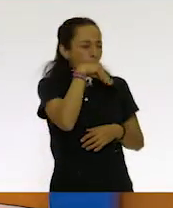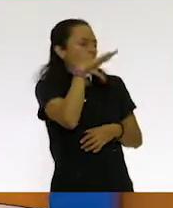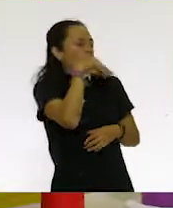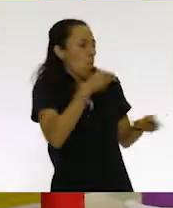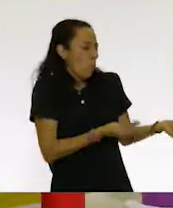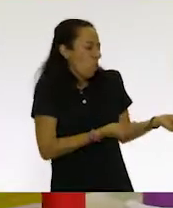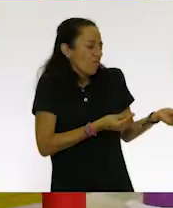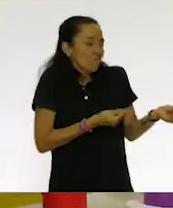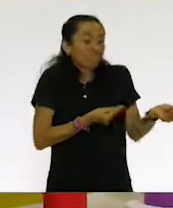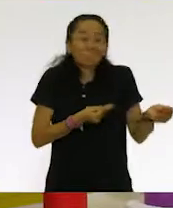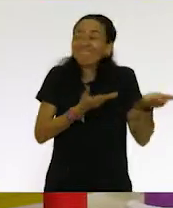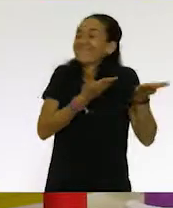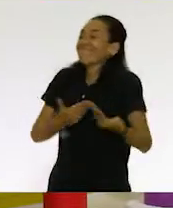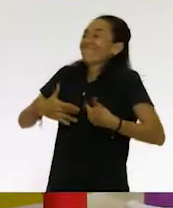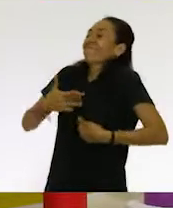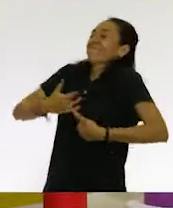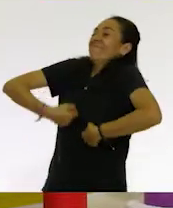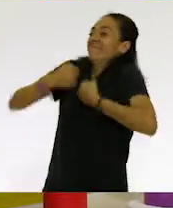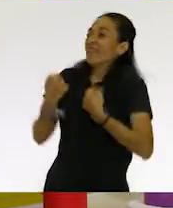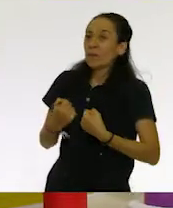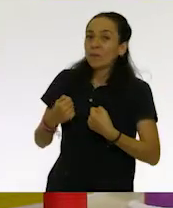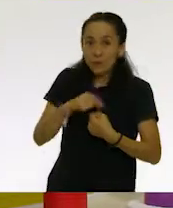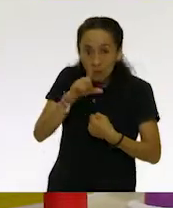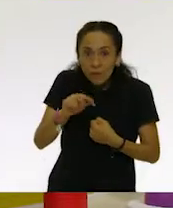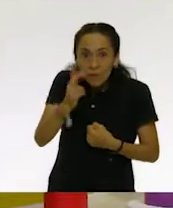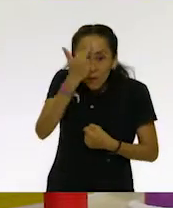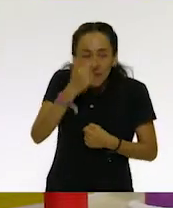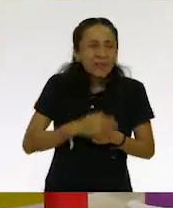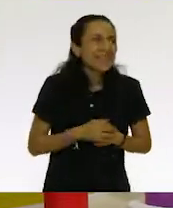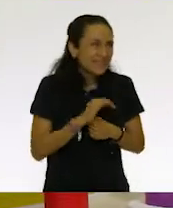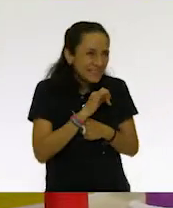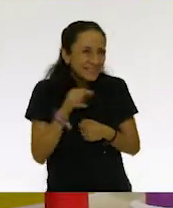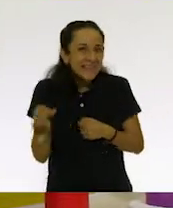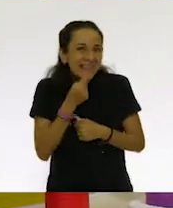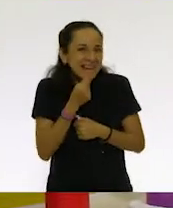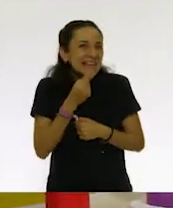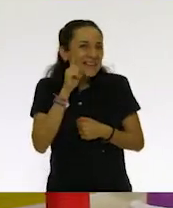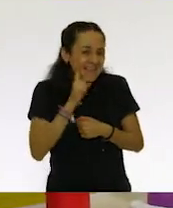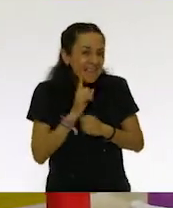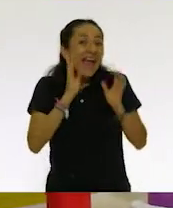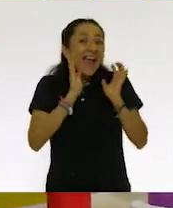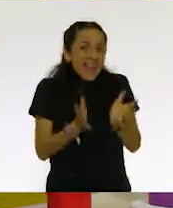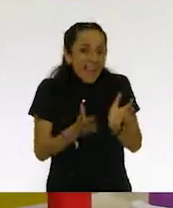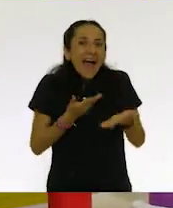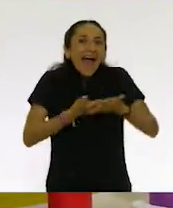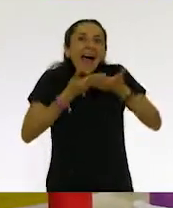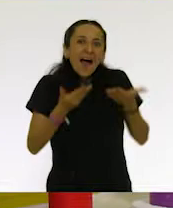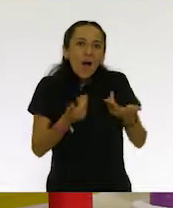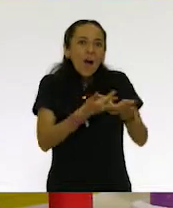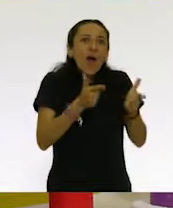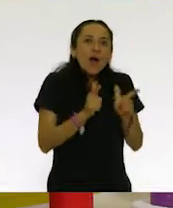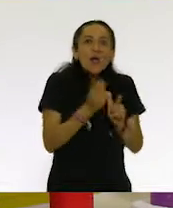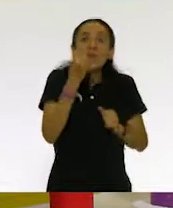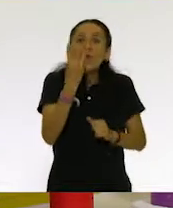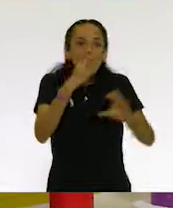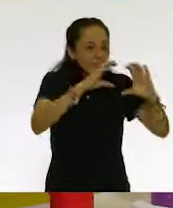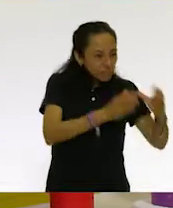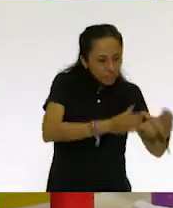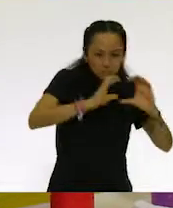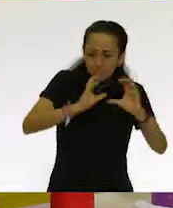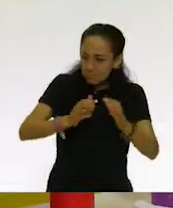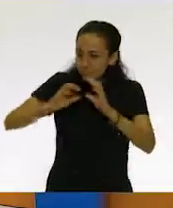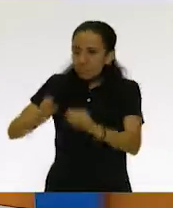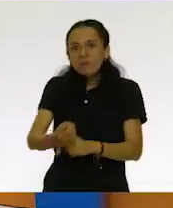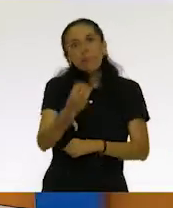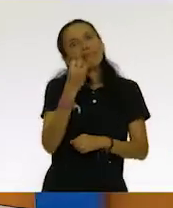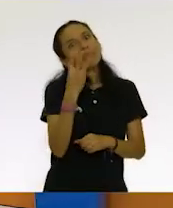Sí, que la niña Dam Dam ya tenía 3 grupos de ovejas y por lo tanto el lobo ya no se las pudo llevar. Así